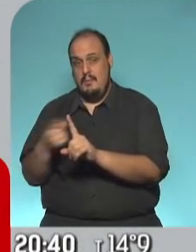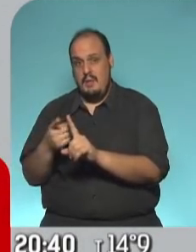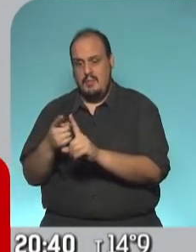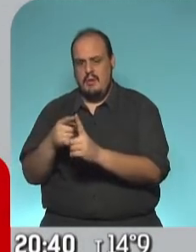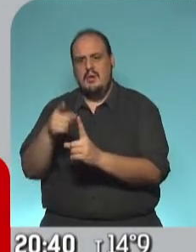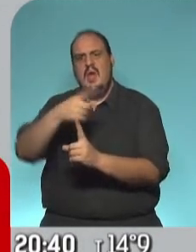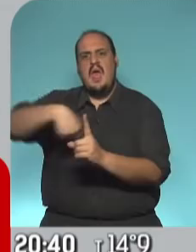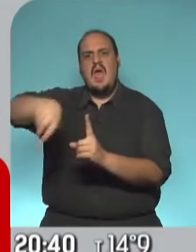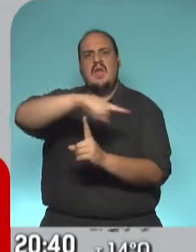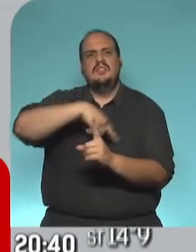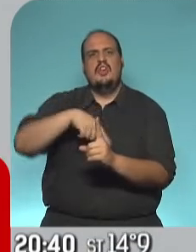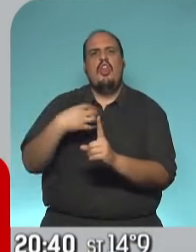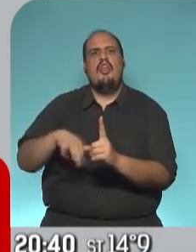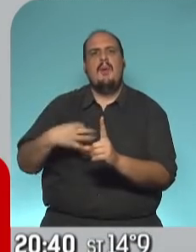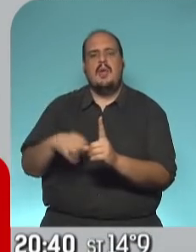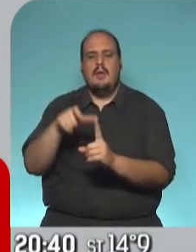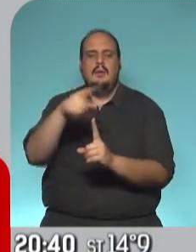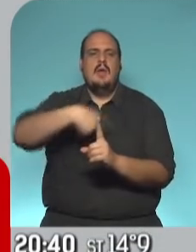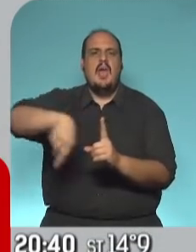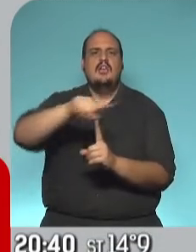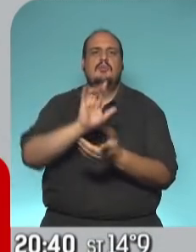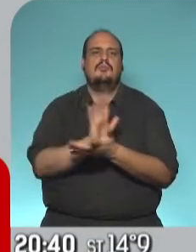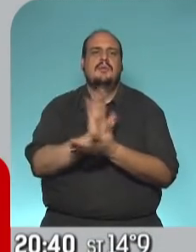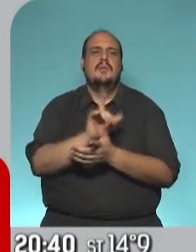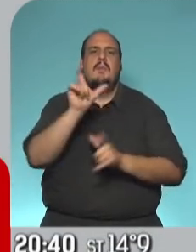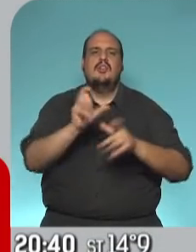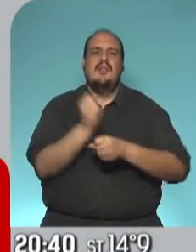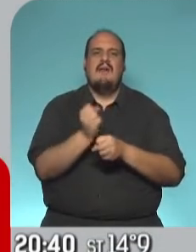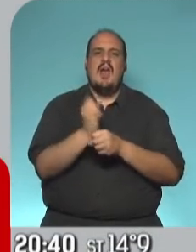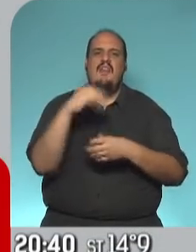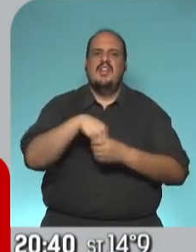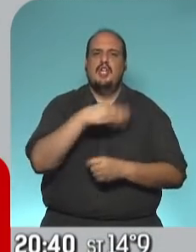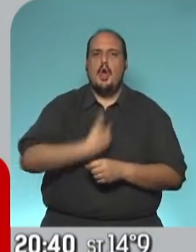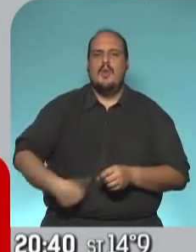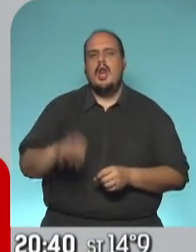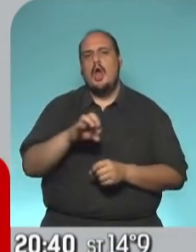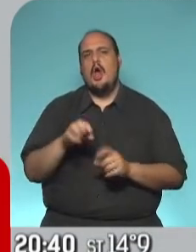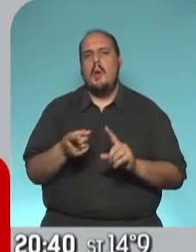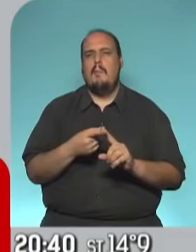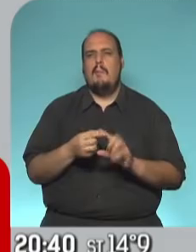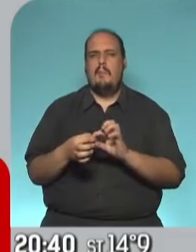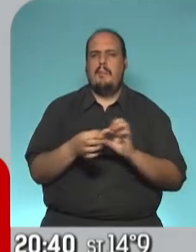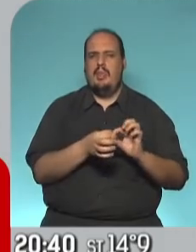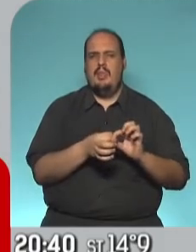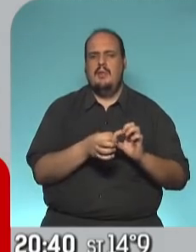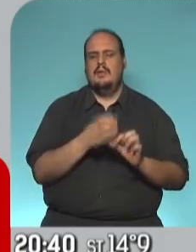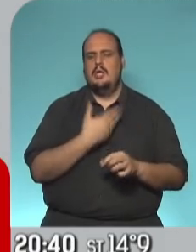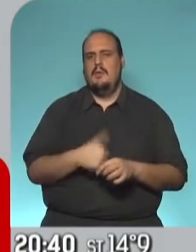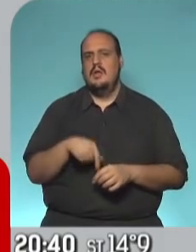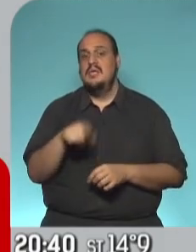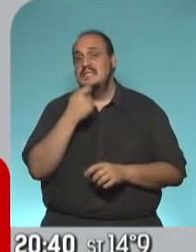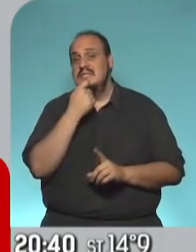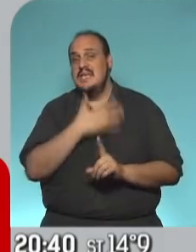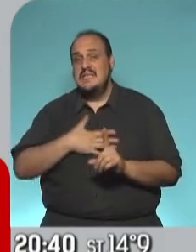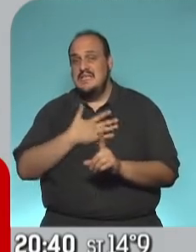permanentemente reuniones con funcionarios del gobierno nacional o ligados al gobierno nacional? ¿Simplemente con síntomas deben